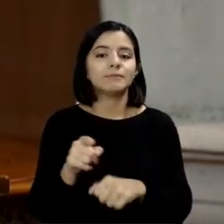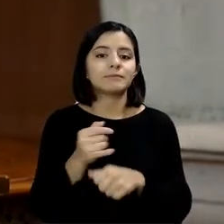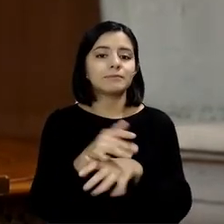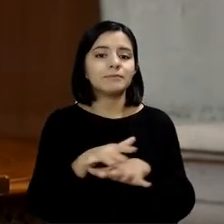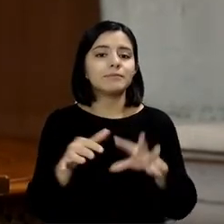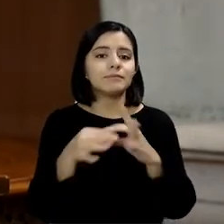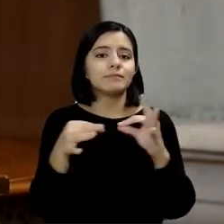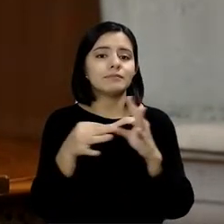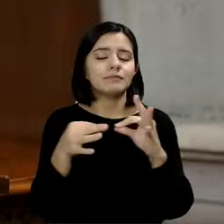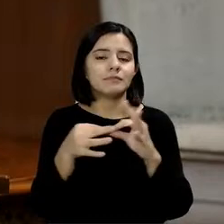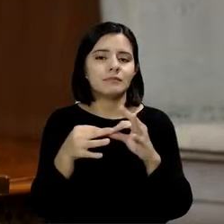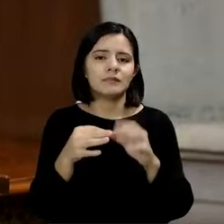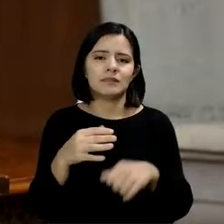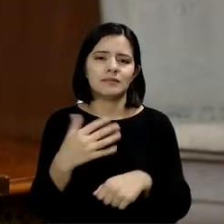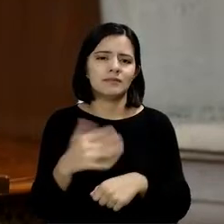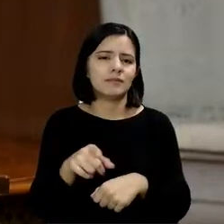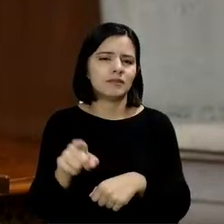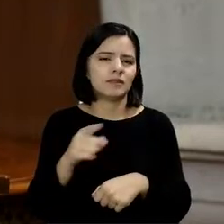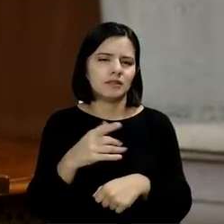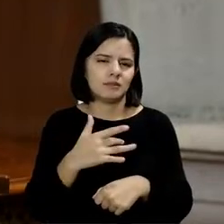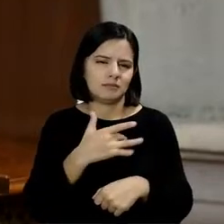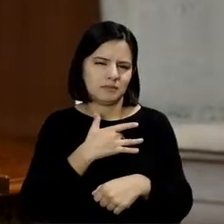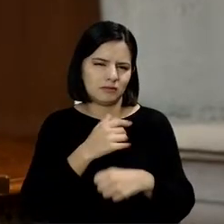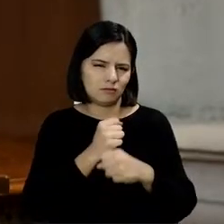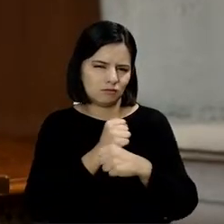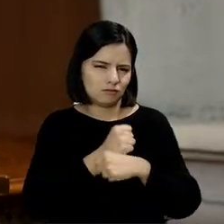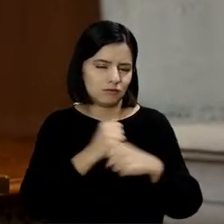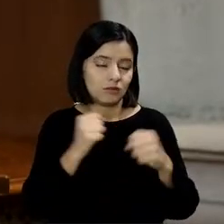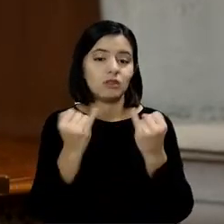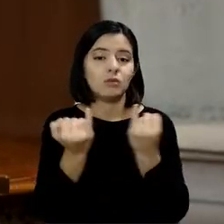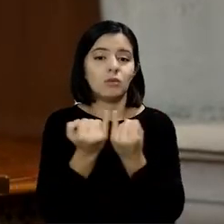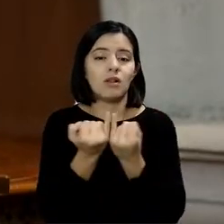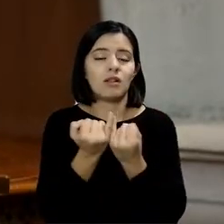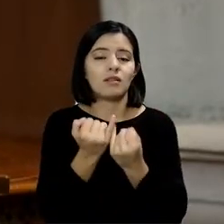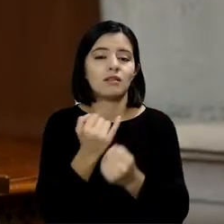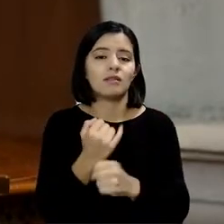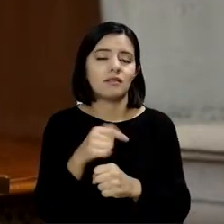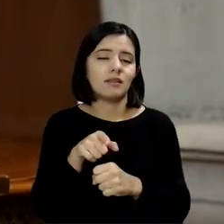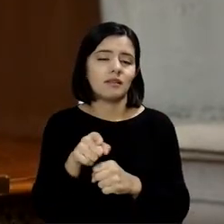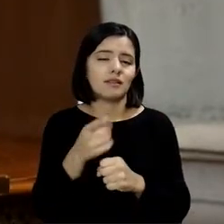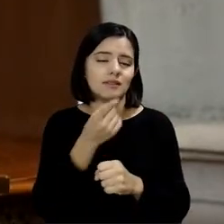escala mundial de la hipertensión arterial. De acuerdo con el informe,